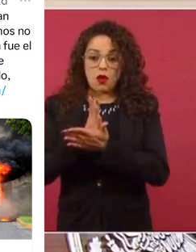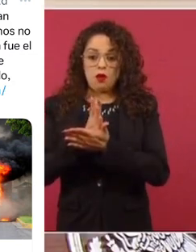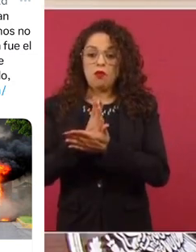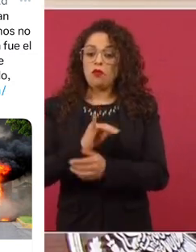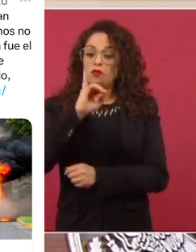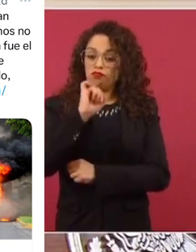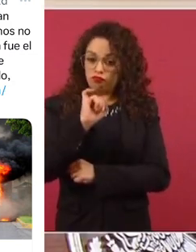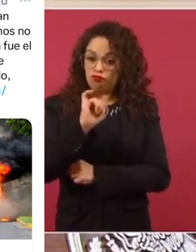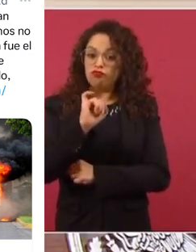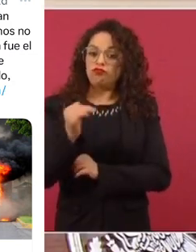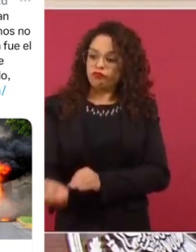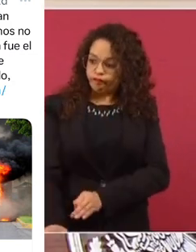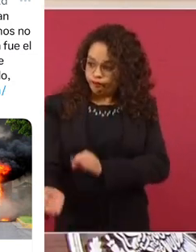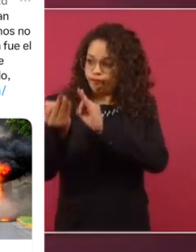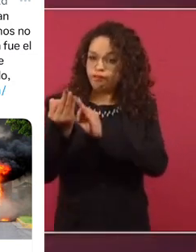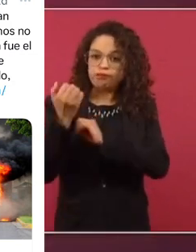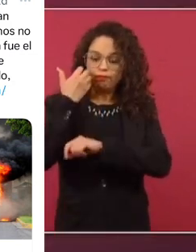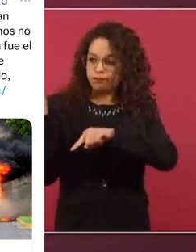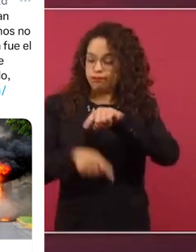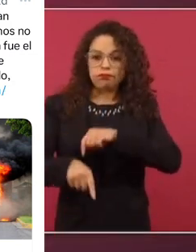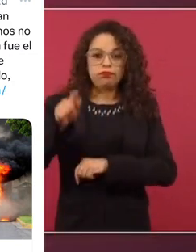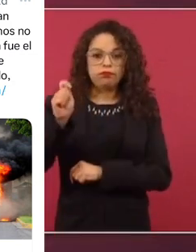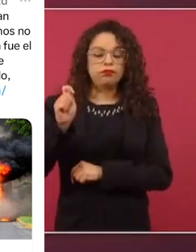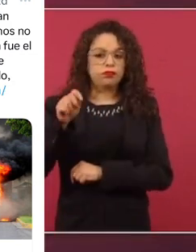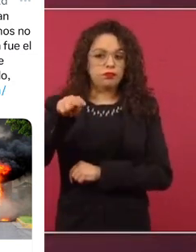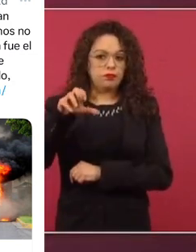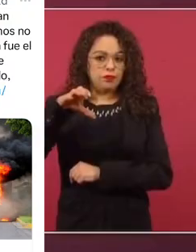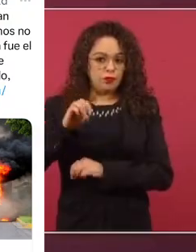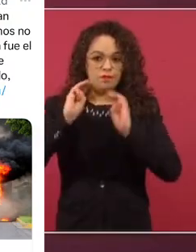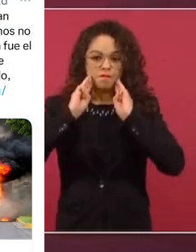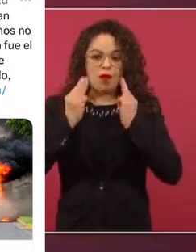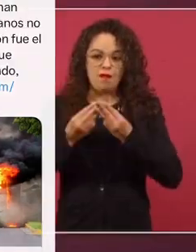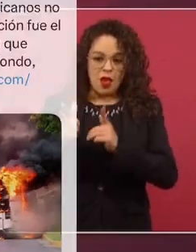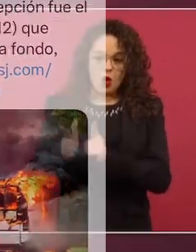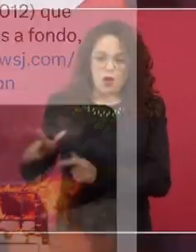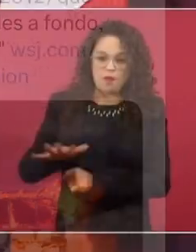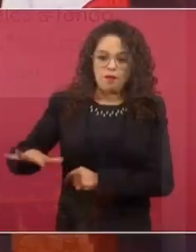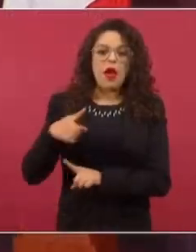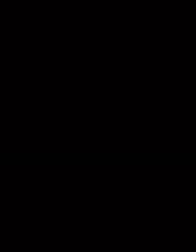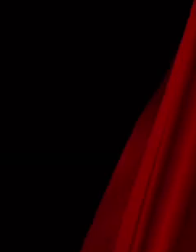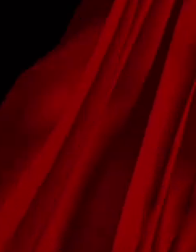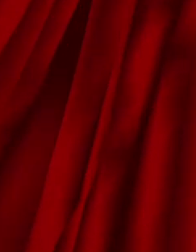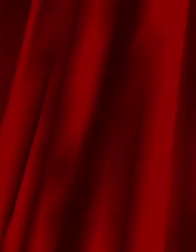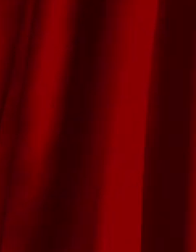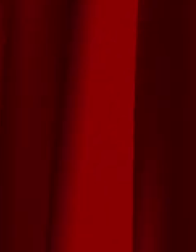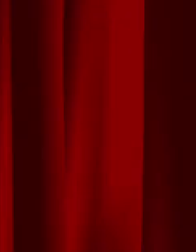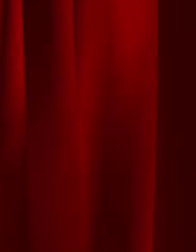a los narcotraficantes había sido Felipe Calderón.